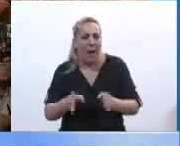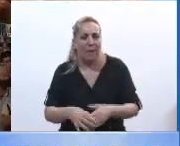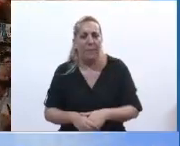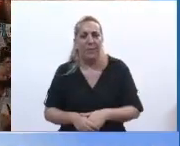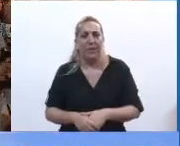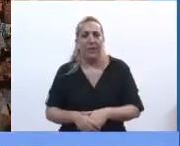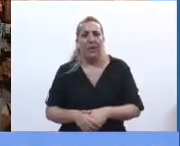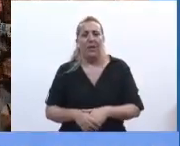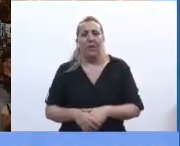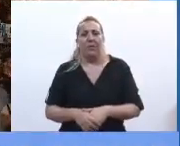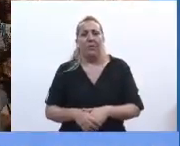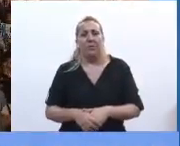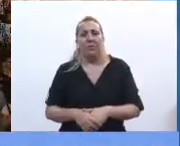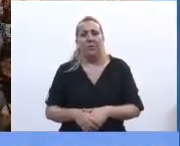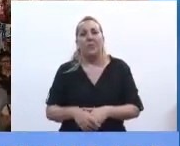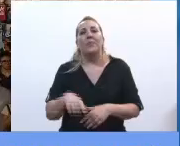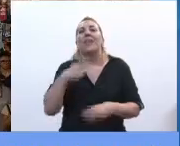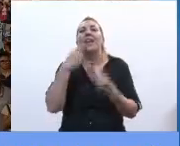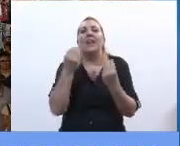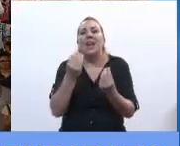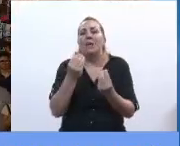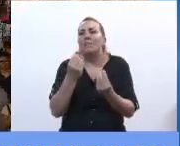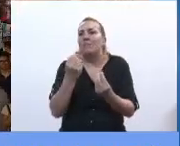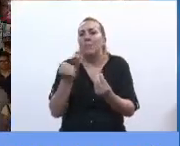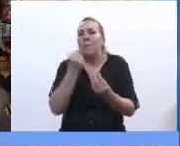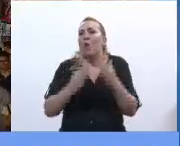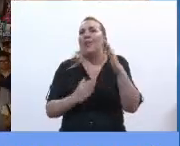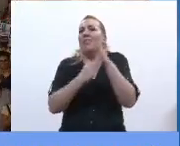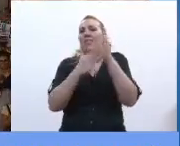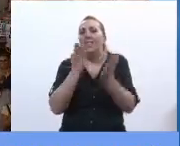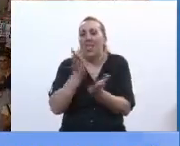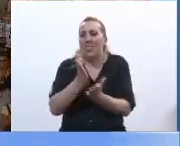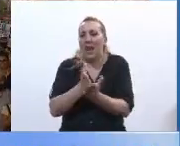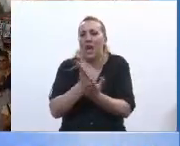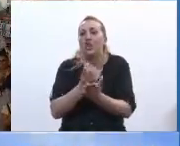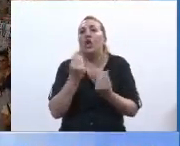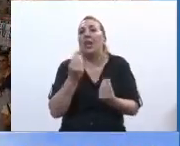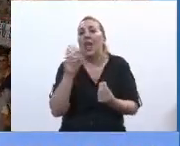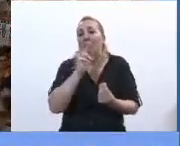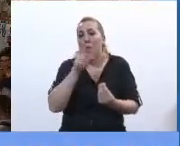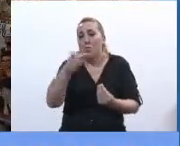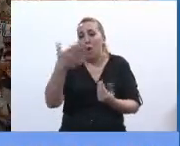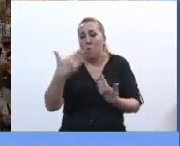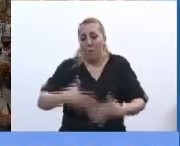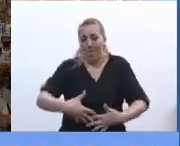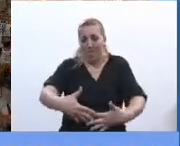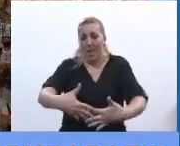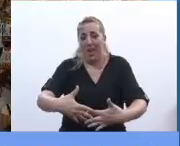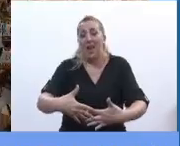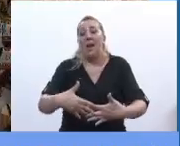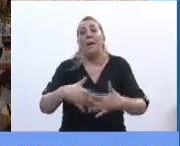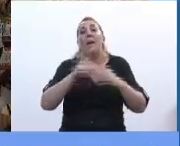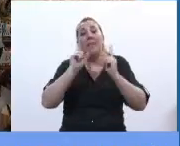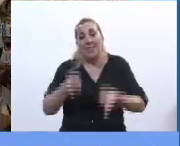obviamente el derecho el rol central el derecho de la mujer gestante pero por